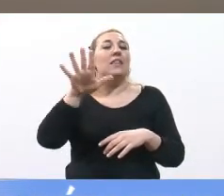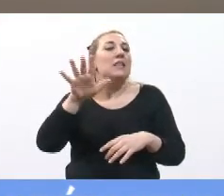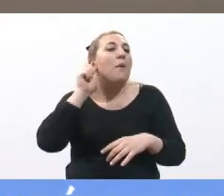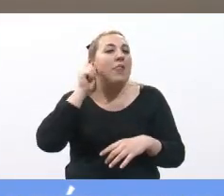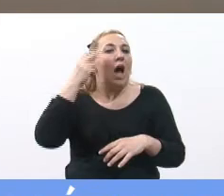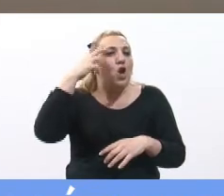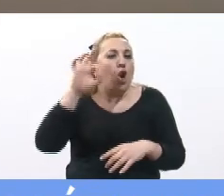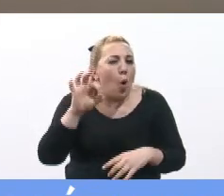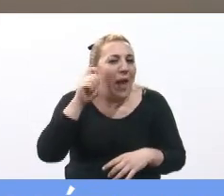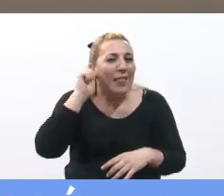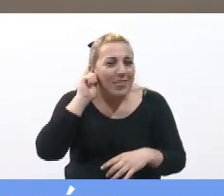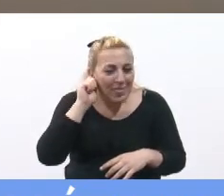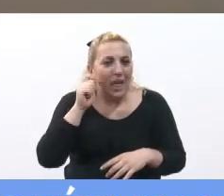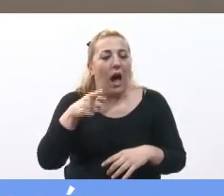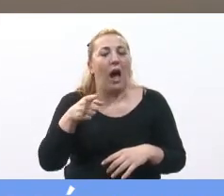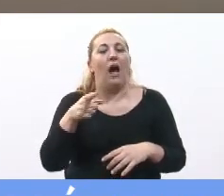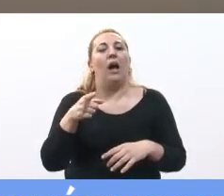en